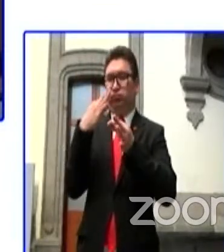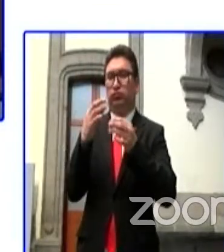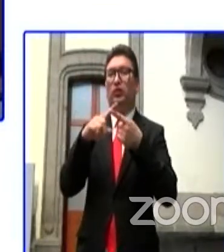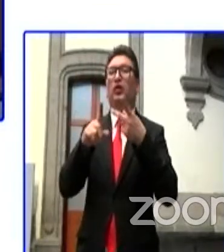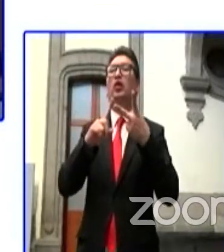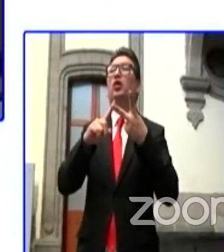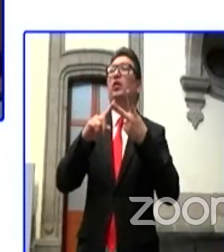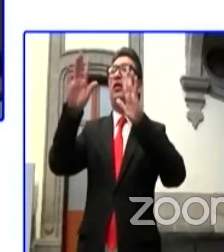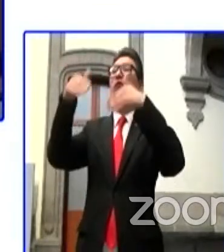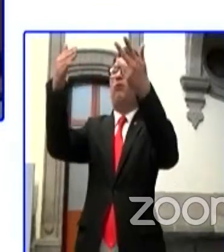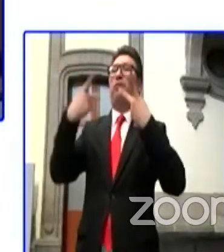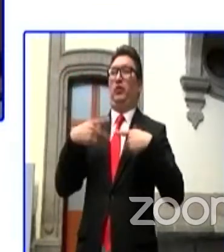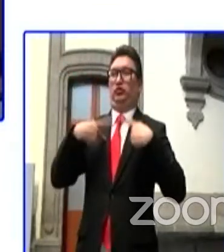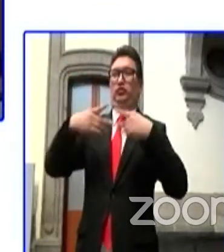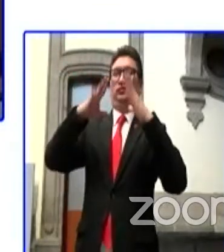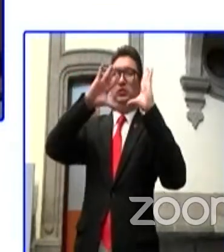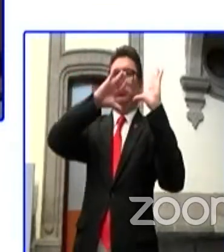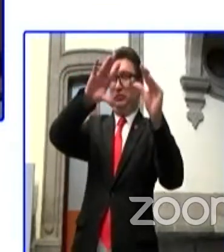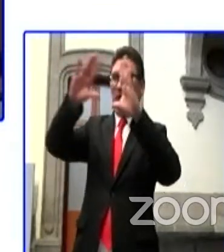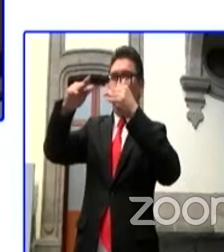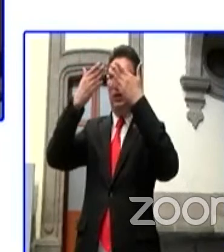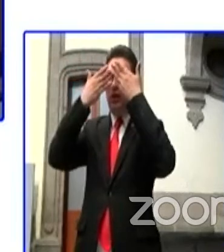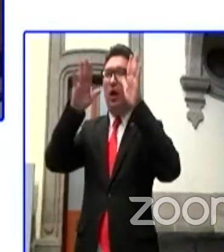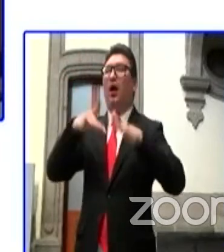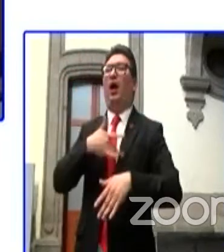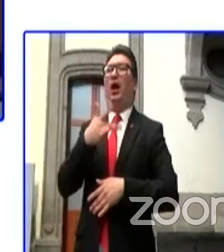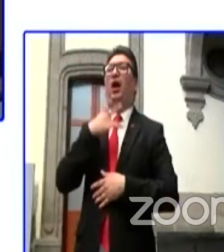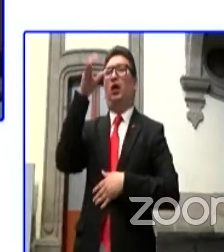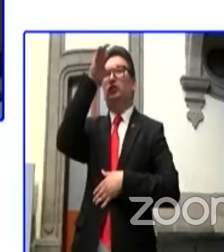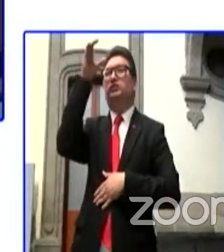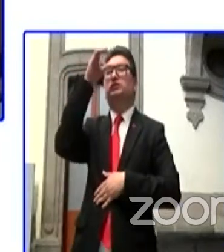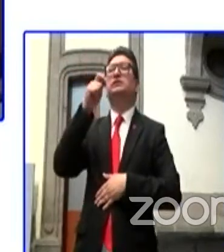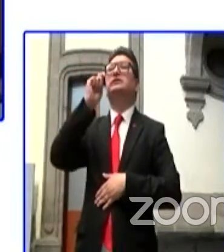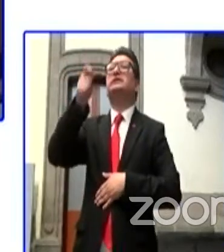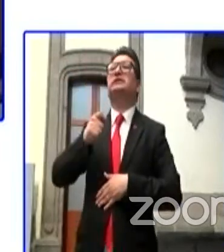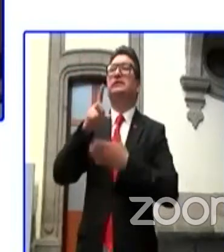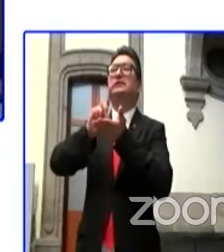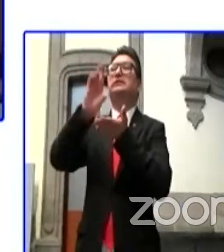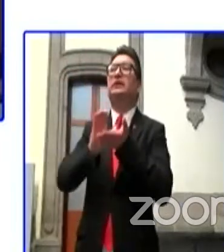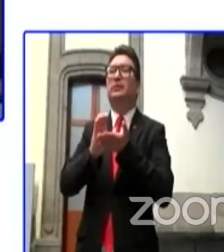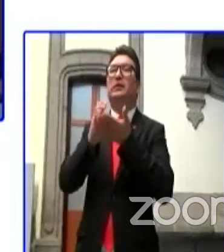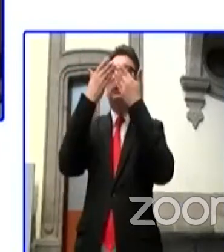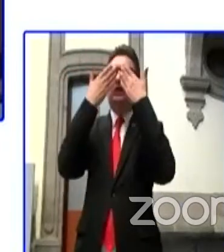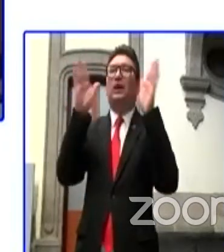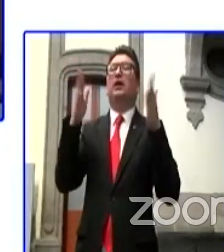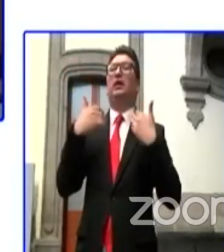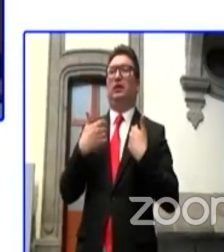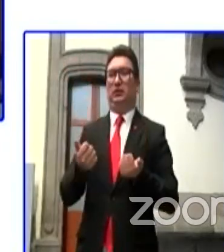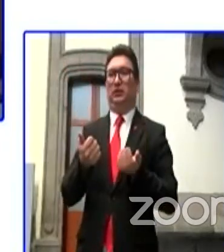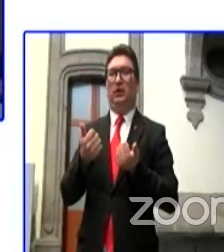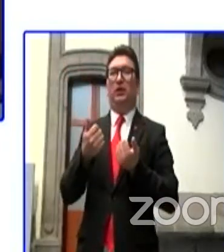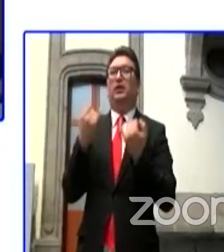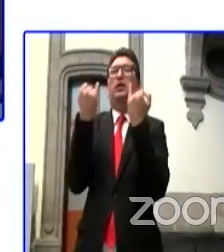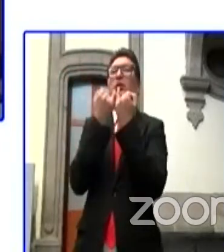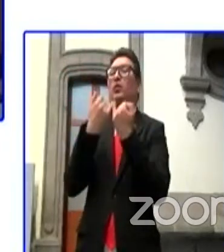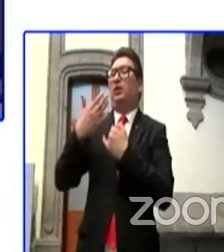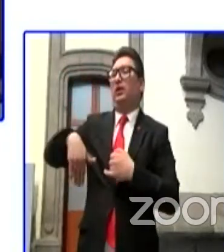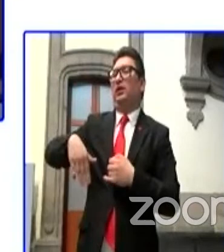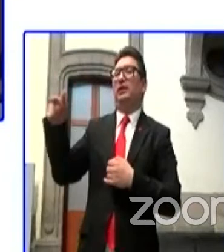concientización y sobre todo no deja, es decir, tomar en cuenta que, como lo decía